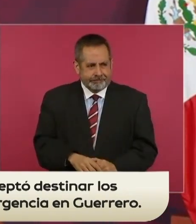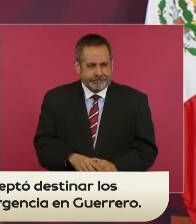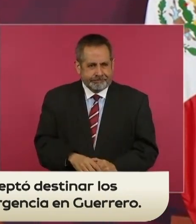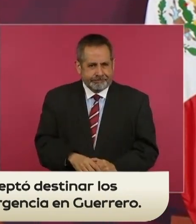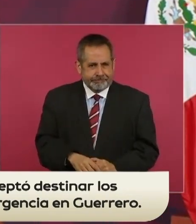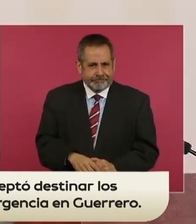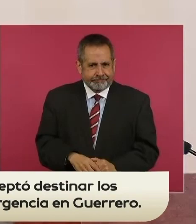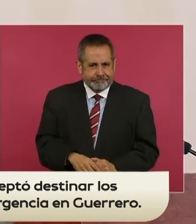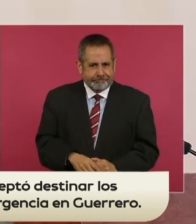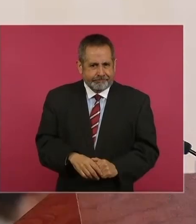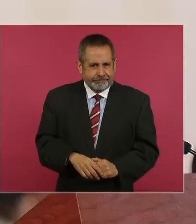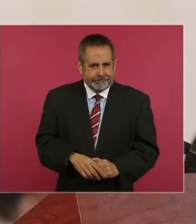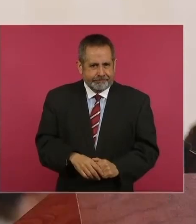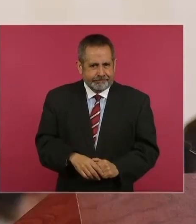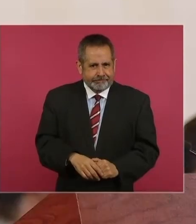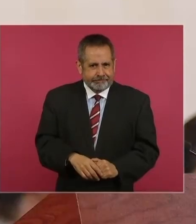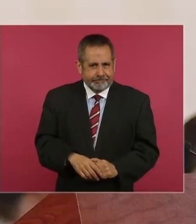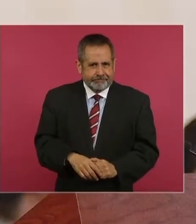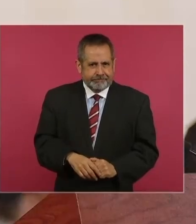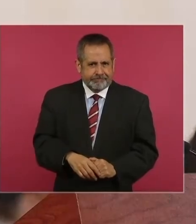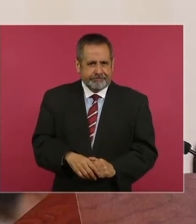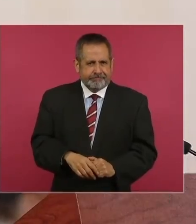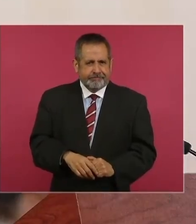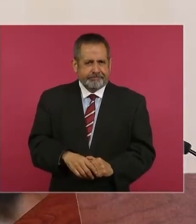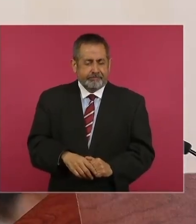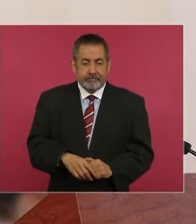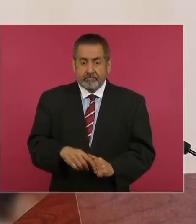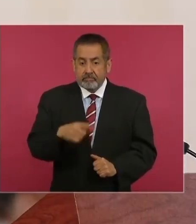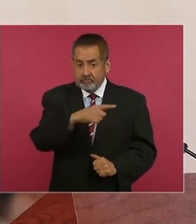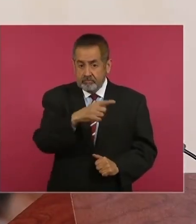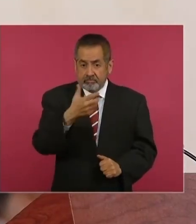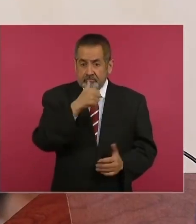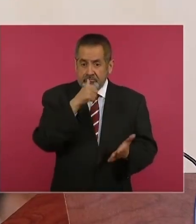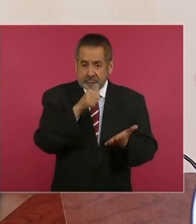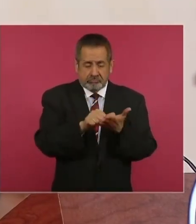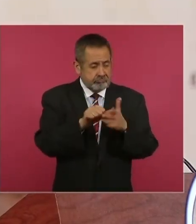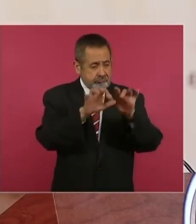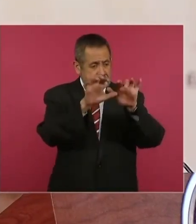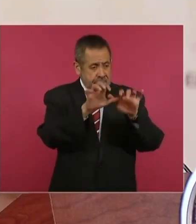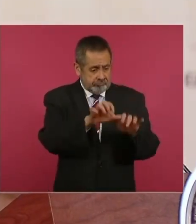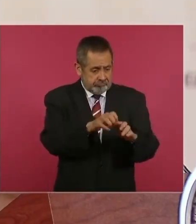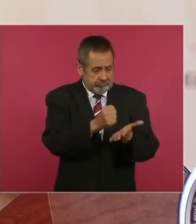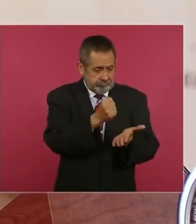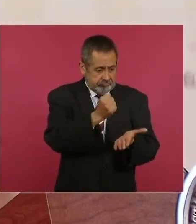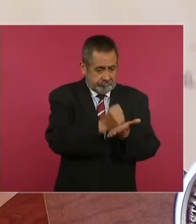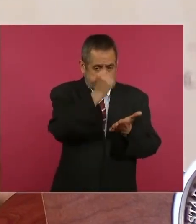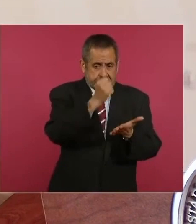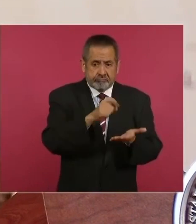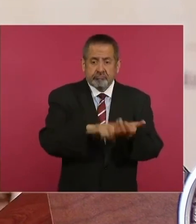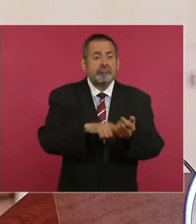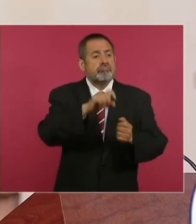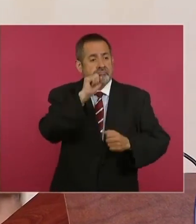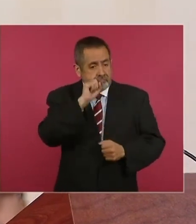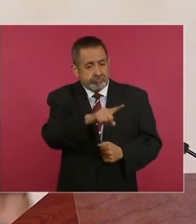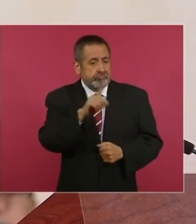importante es el que por escrito la